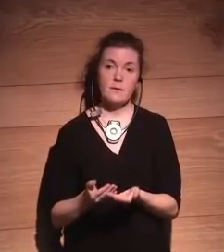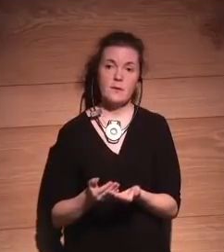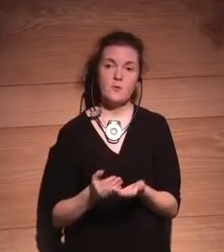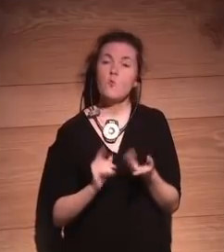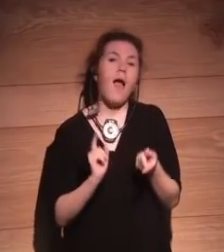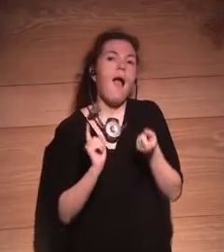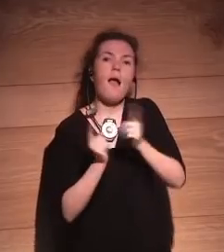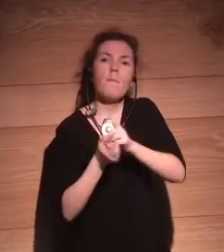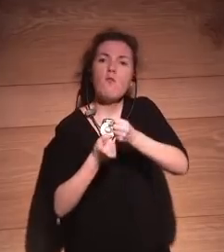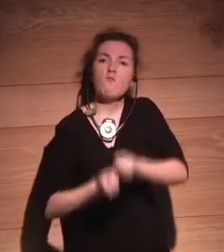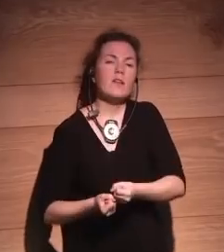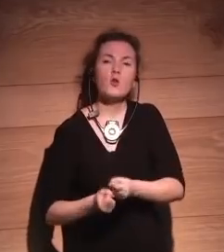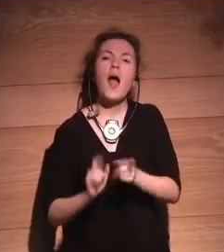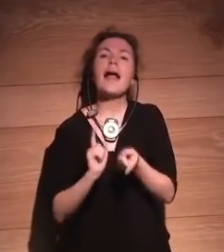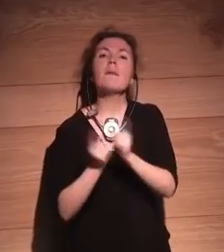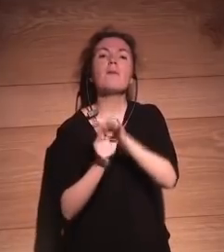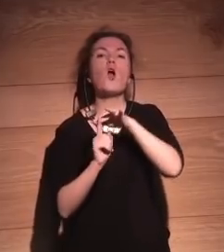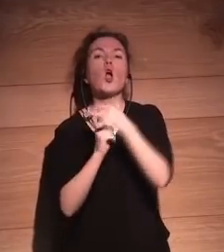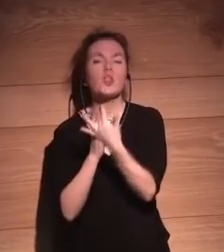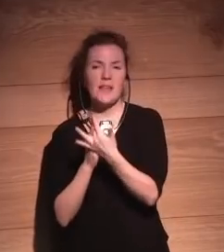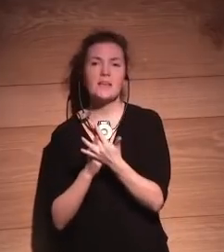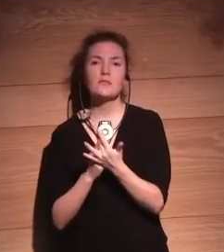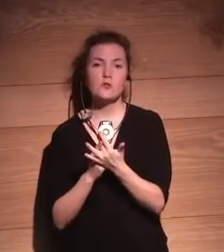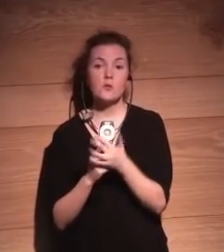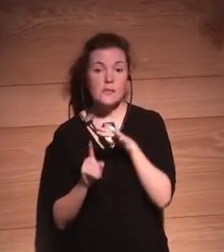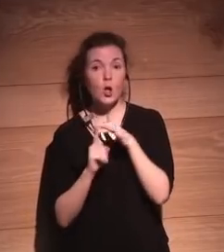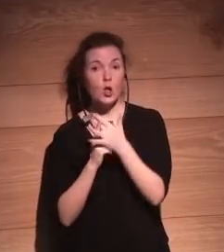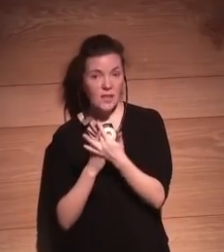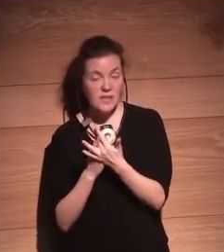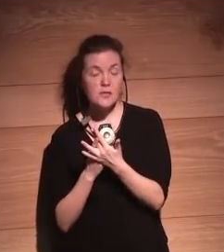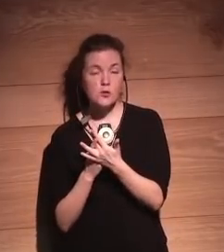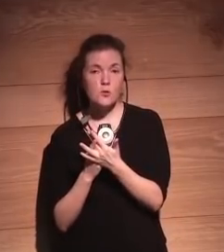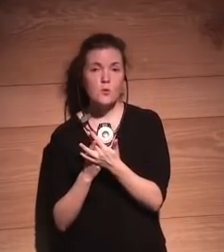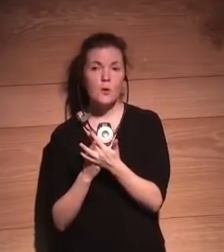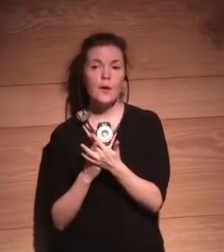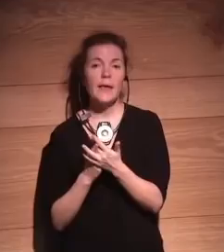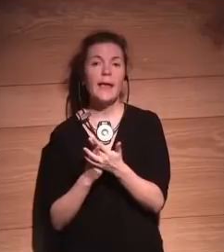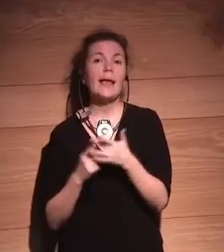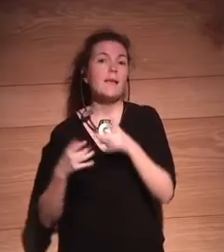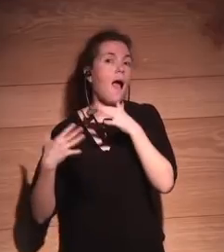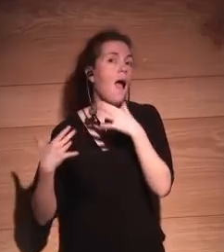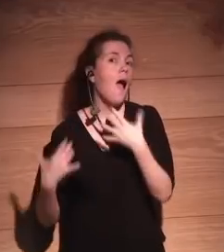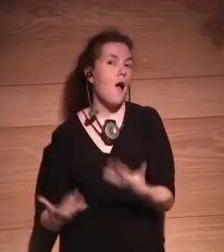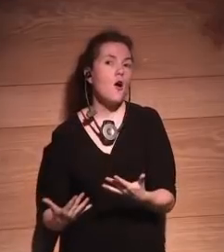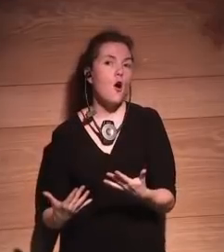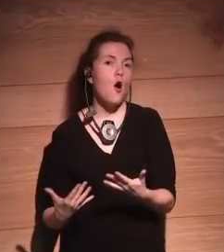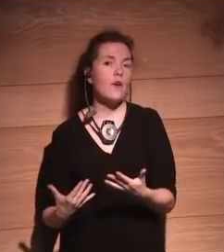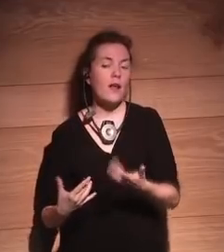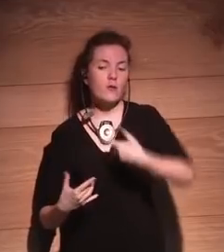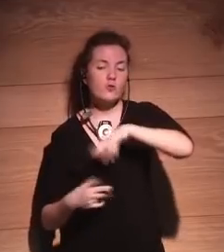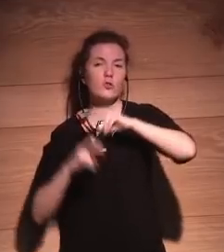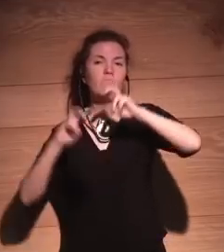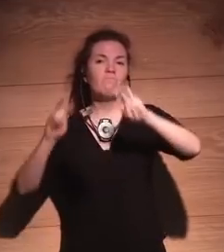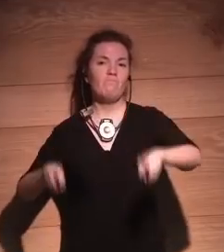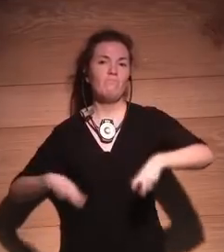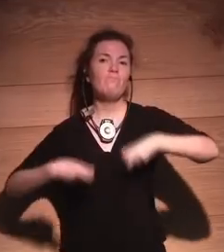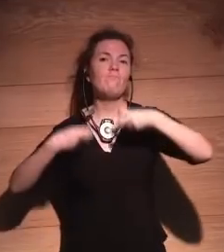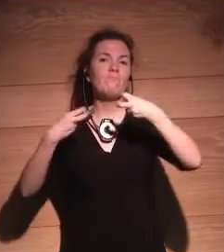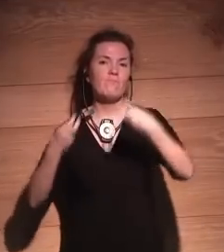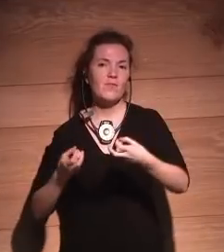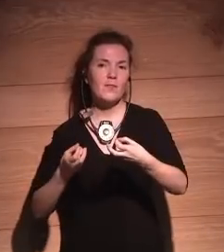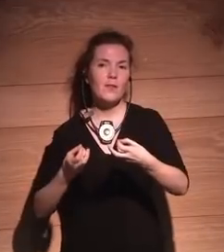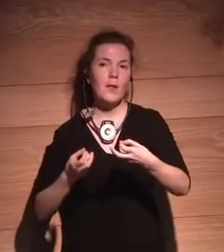cambiado tanto, lo que ha cambiado es el contexto y el entorno, y en ese contexto y en ese entorno es donde actualmente estamos redefiniéndonos,